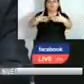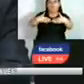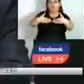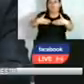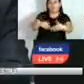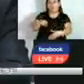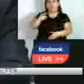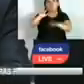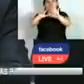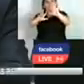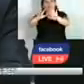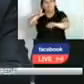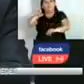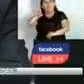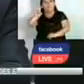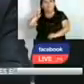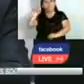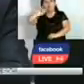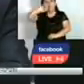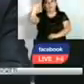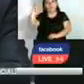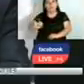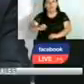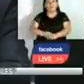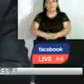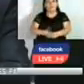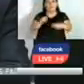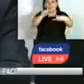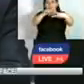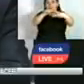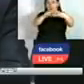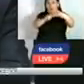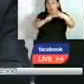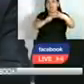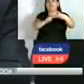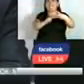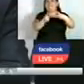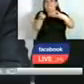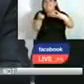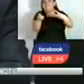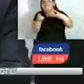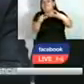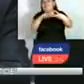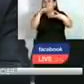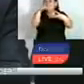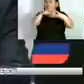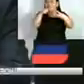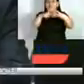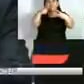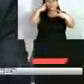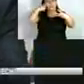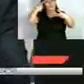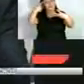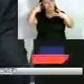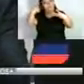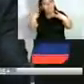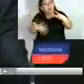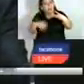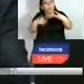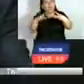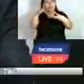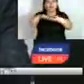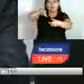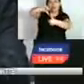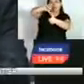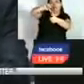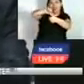en un 8.1%. Estas tres economías son las que fueron más impactadas en la región